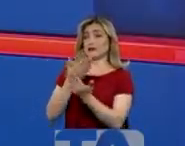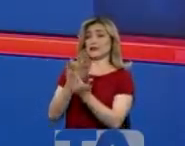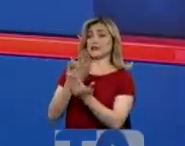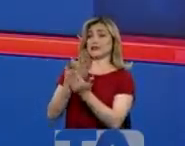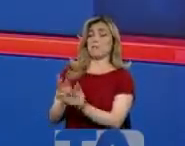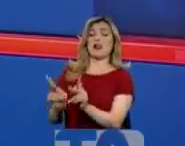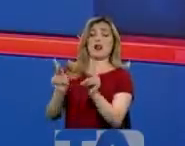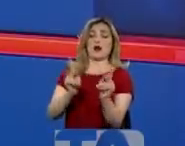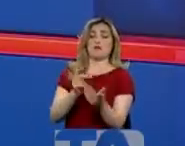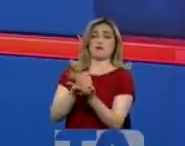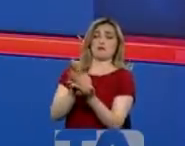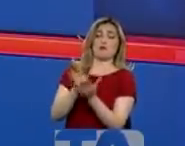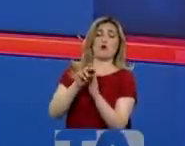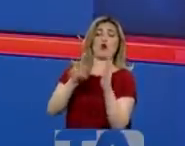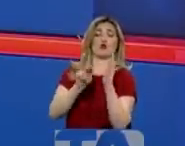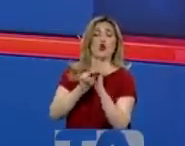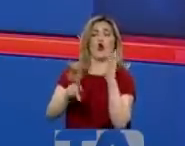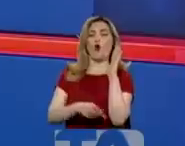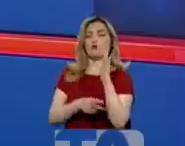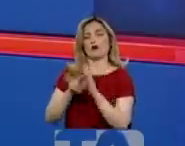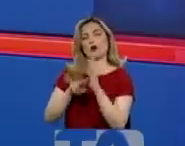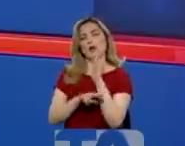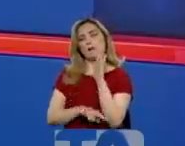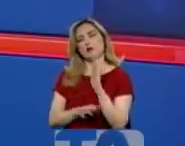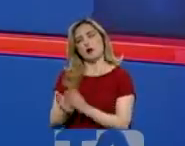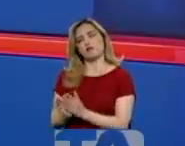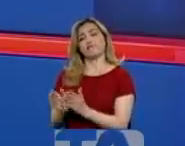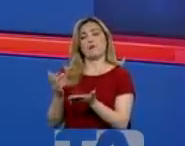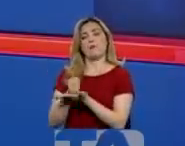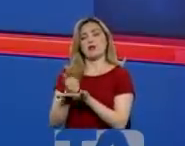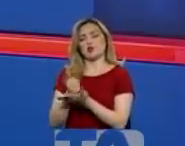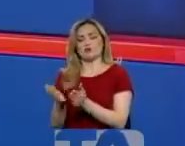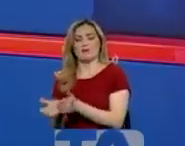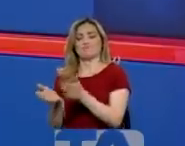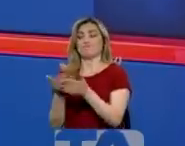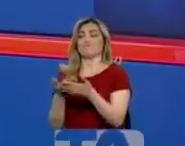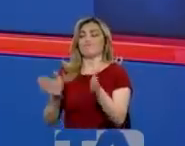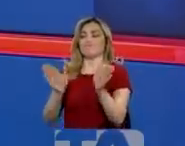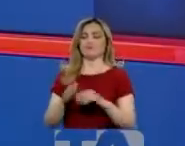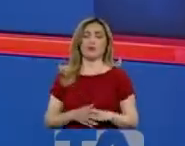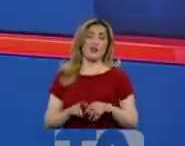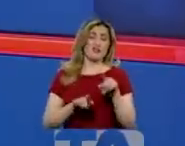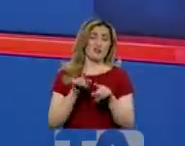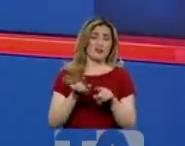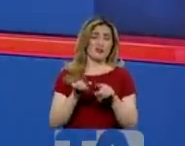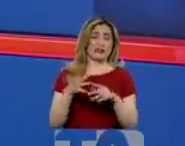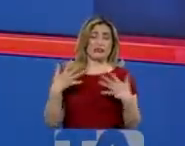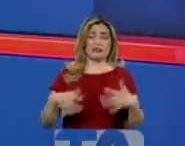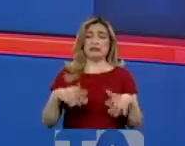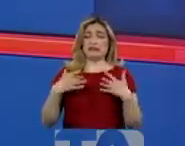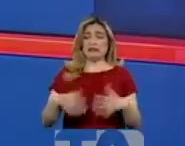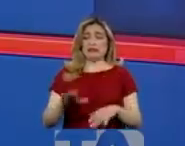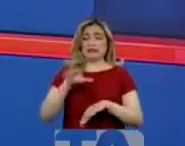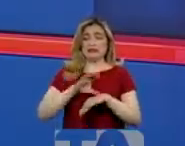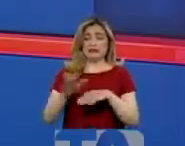individuales al code nacional para solicitar su reapertura varios de ellos han tenido que cerrar sus puertas de forma definitiva por la crisis